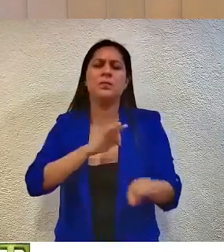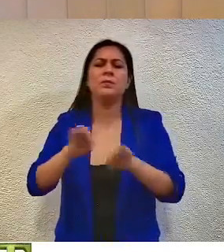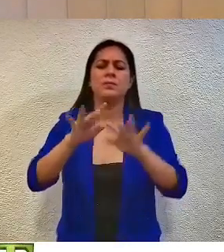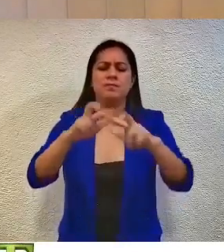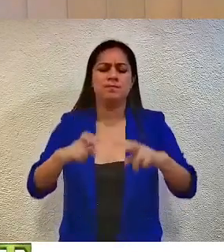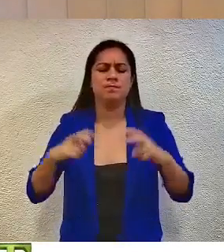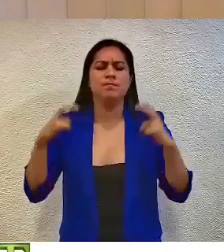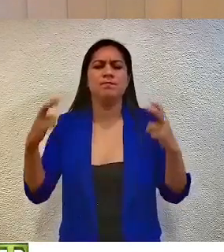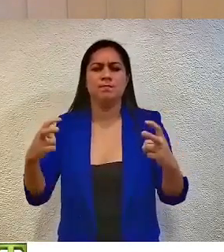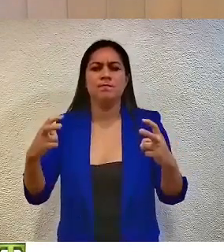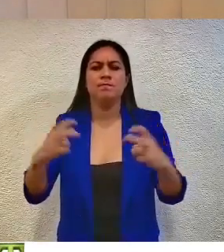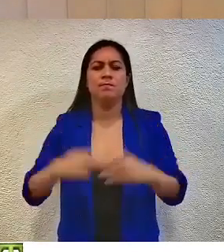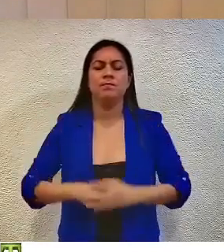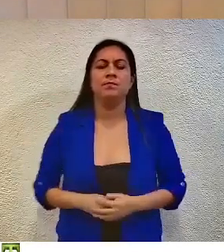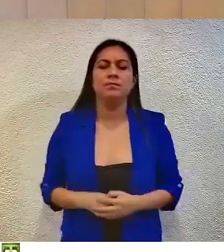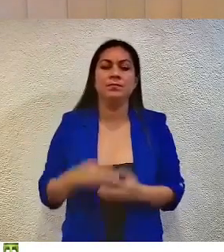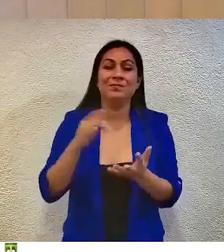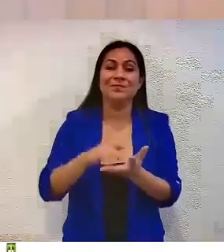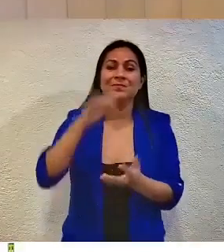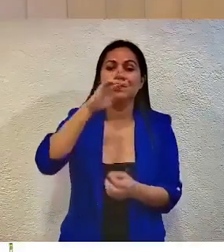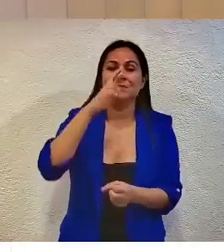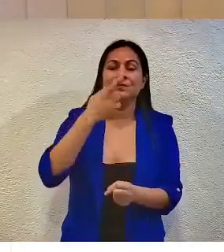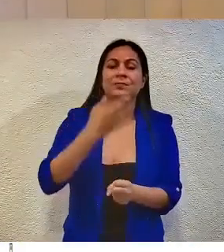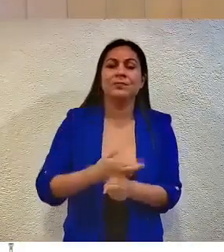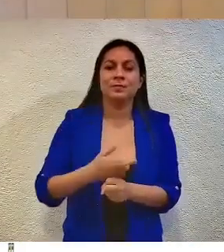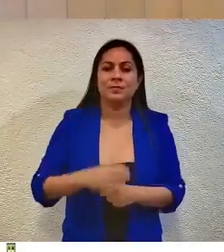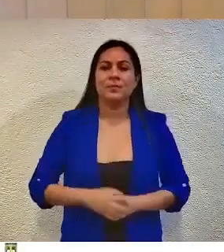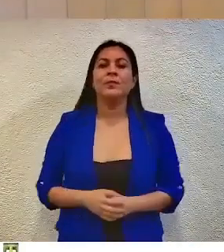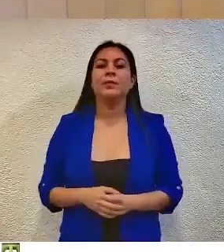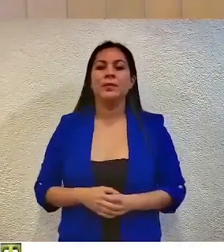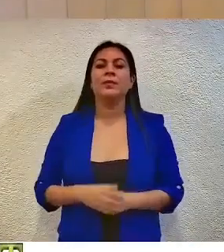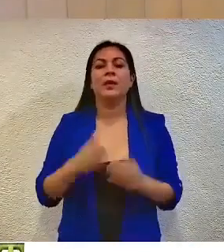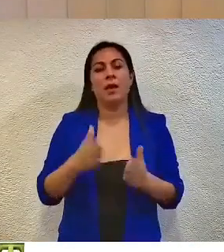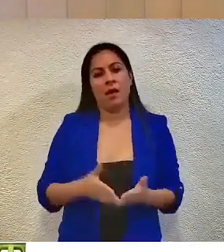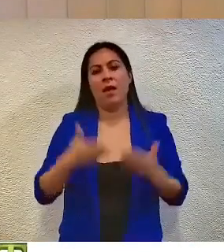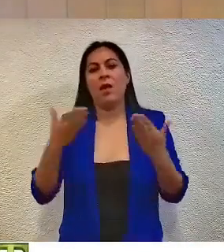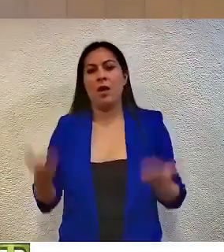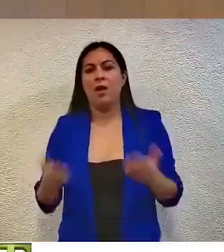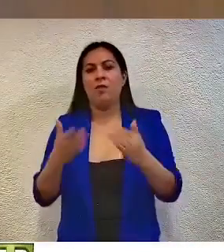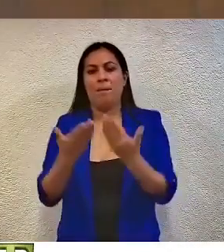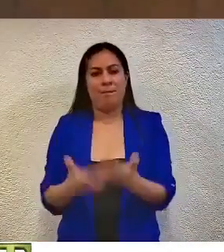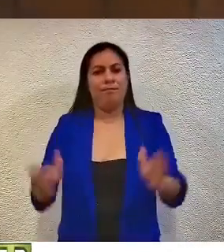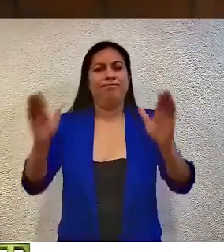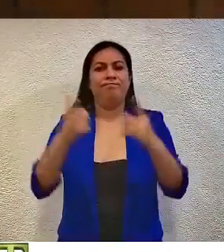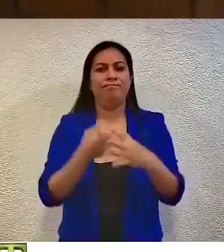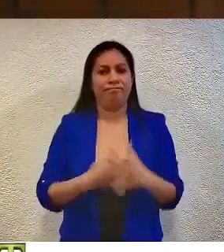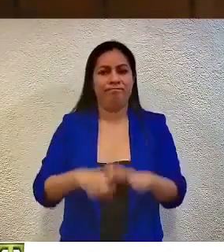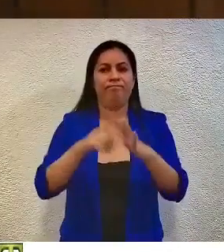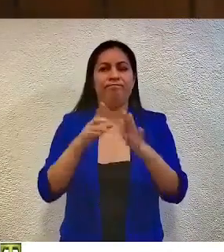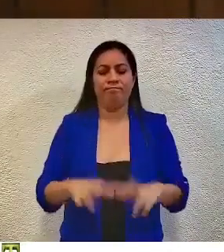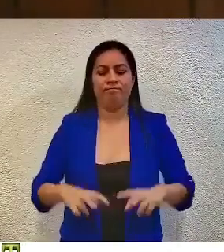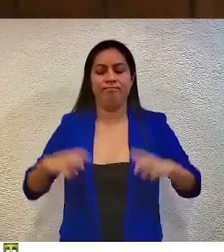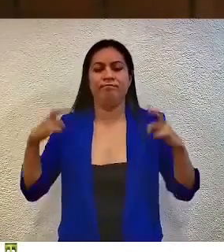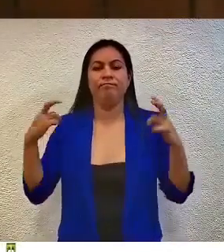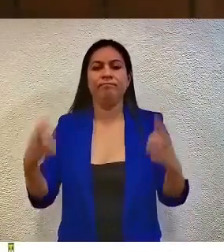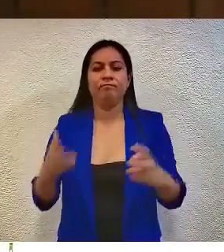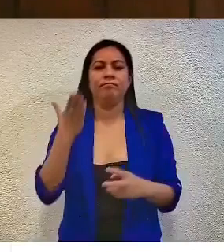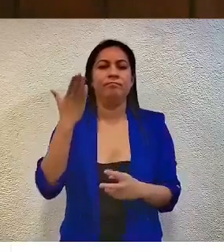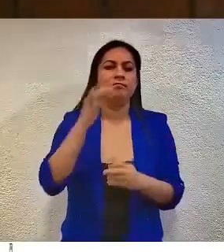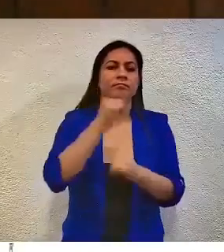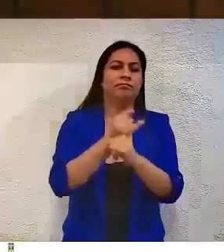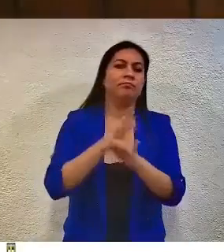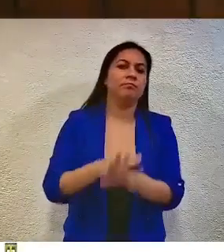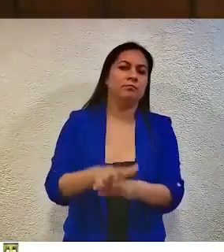sesionar válidamente. Gracias, secretario. En consecuencia, se declara abierta la presente sesión. Le solicito nos